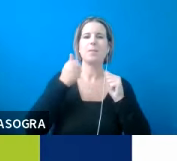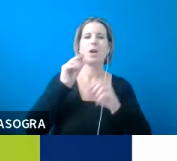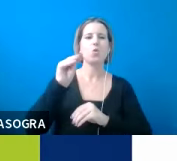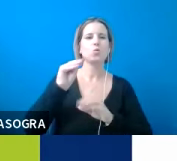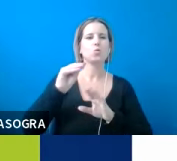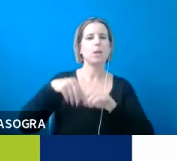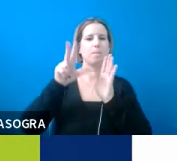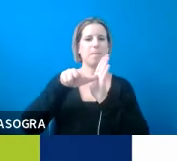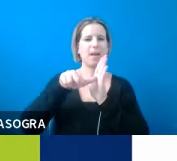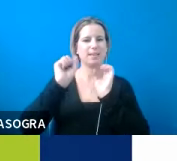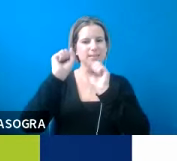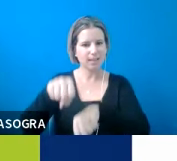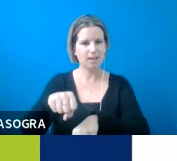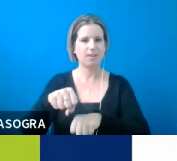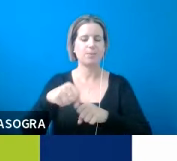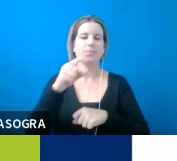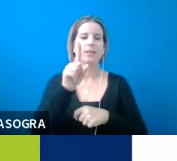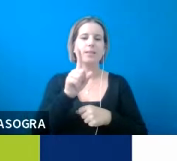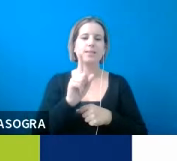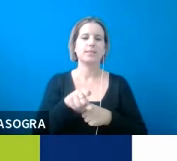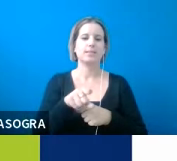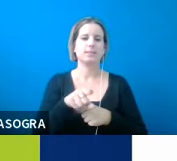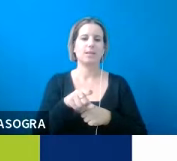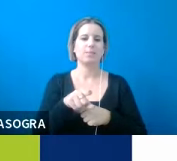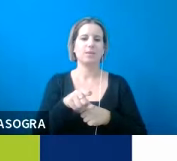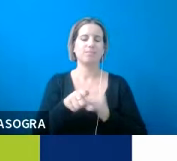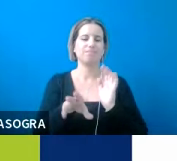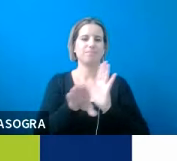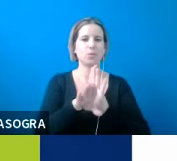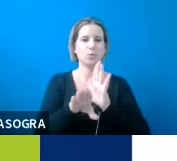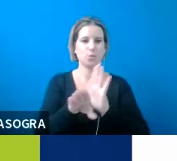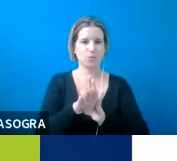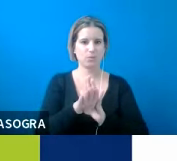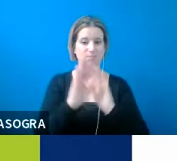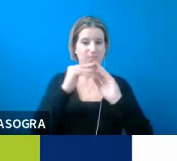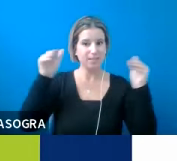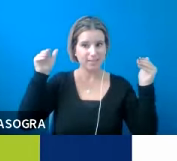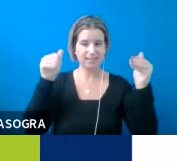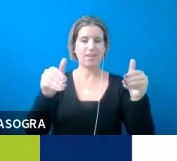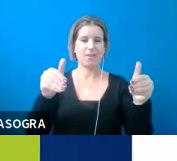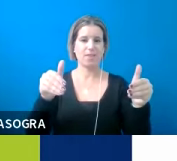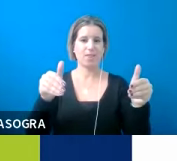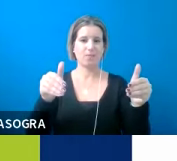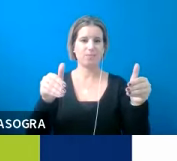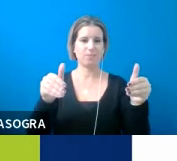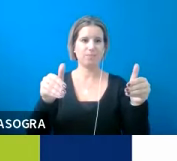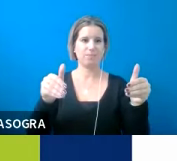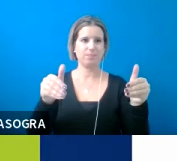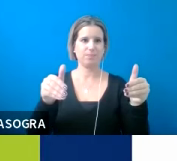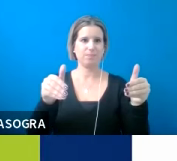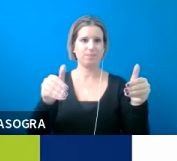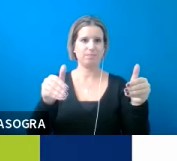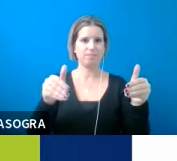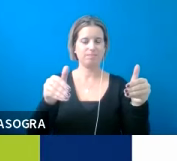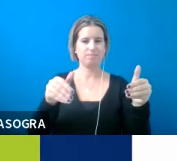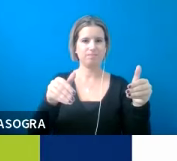muchas veces y luego además la continuidad de la intervención ¿no? la digamos que el ser